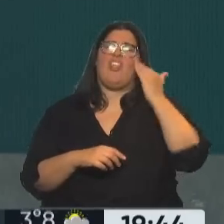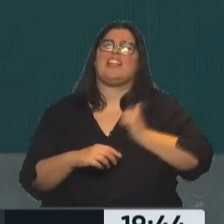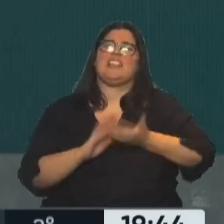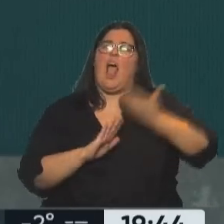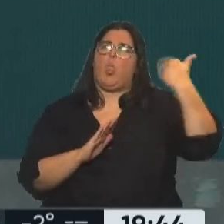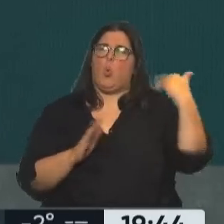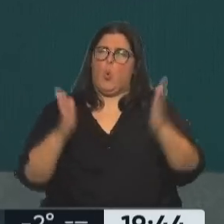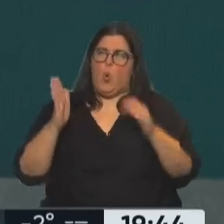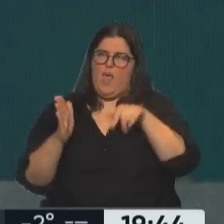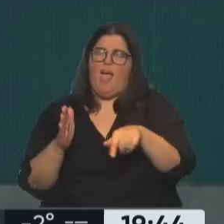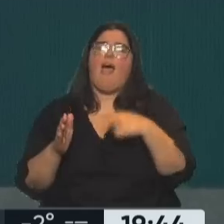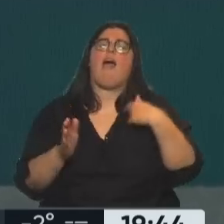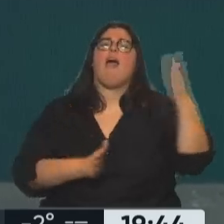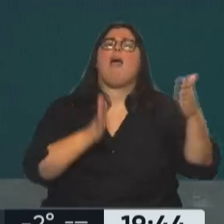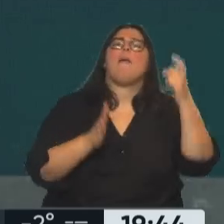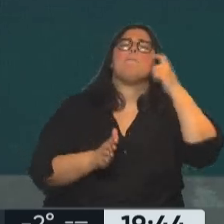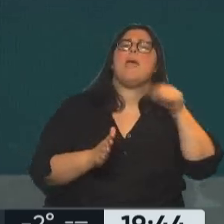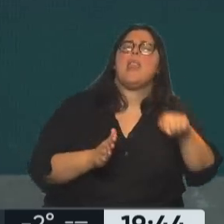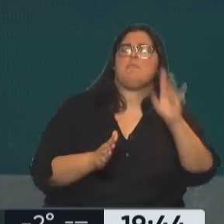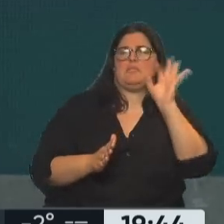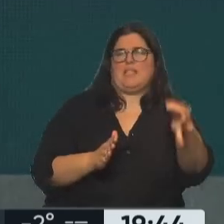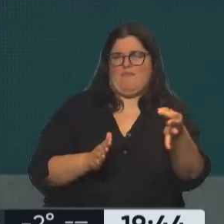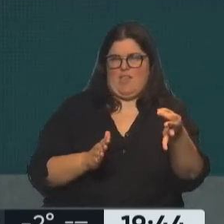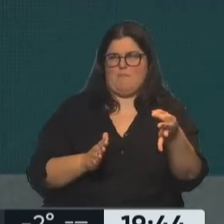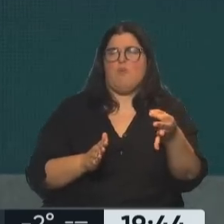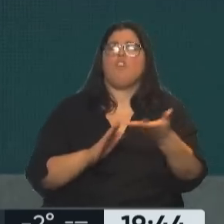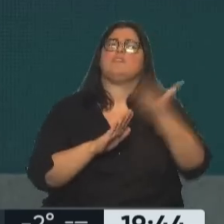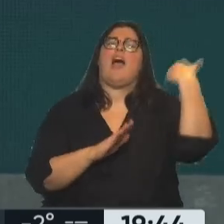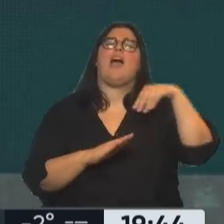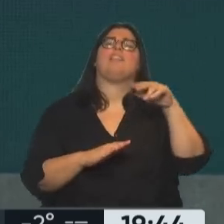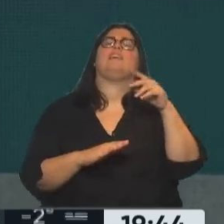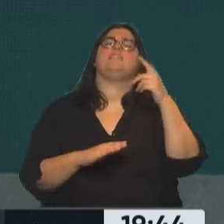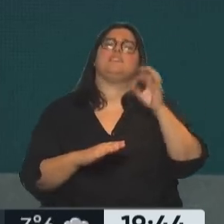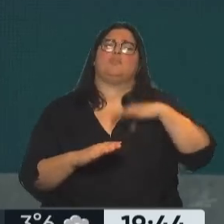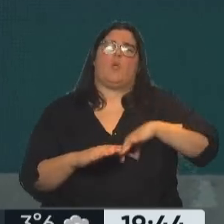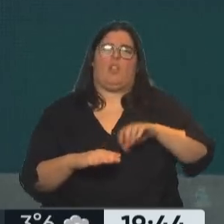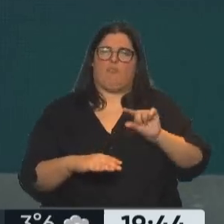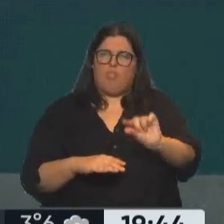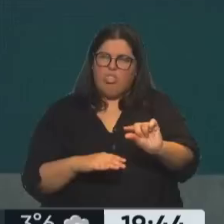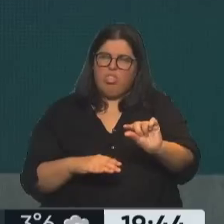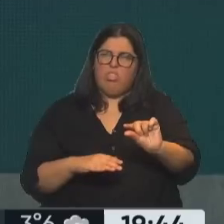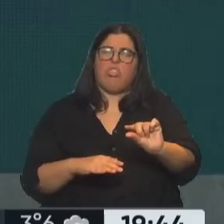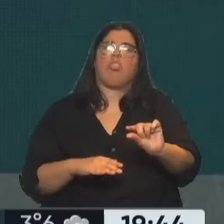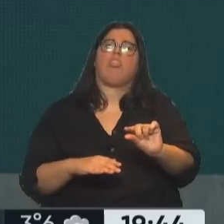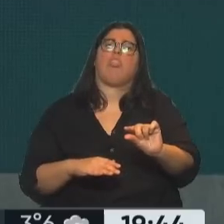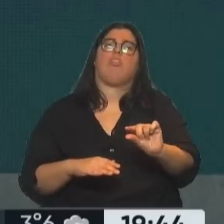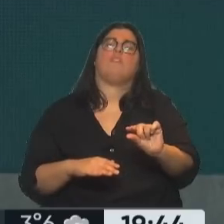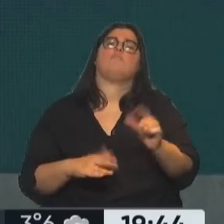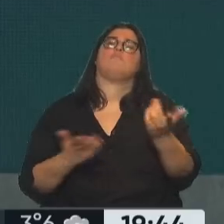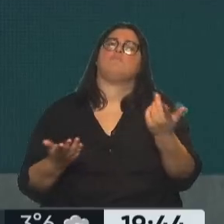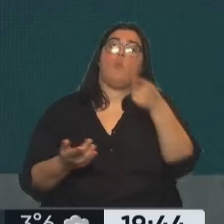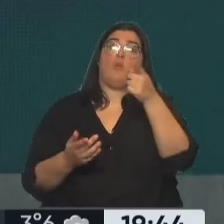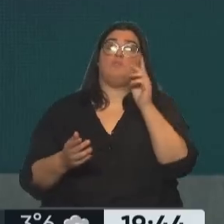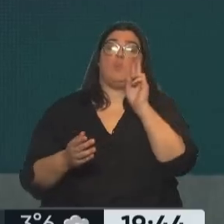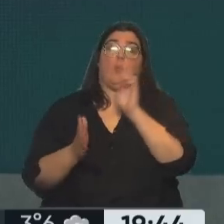menemato. Ya sabemos que entre el 15 y el 19 nos dejaron los salarios así chiquitos. Y falta el remate, porque vos pegás un vistazo,